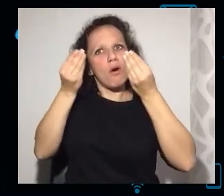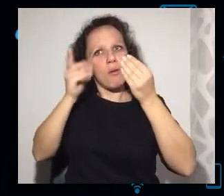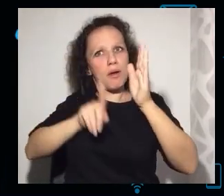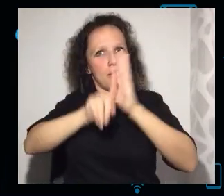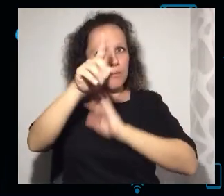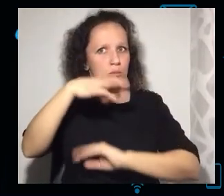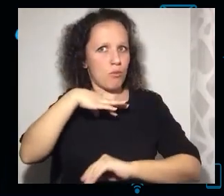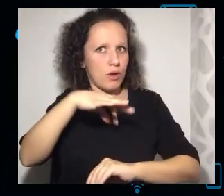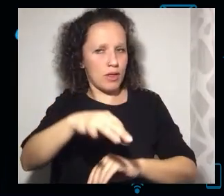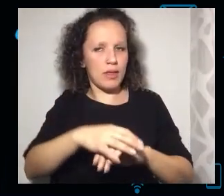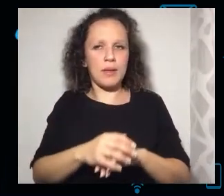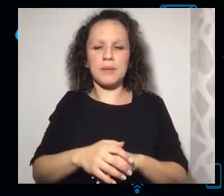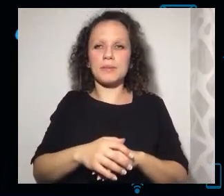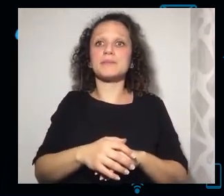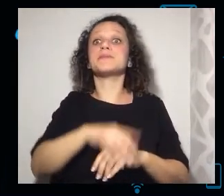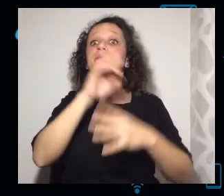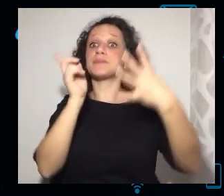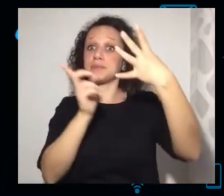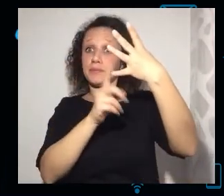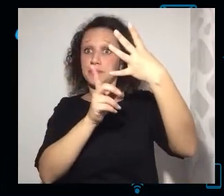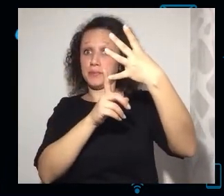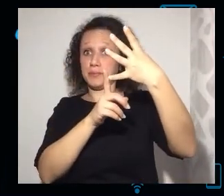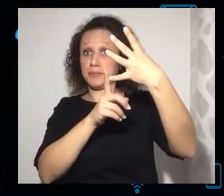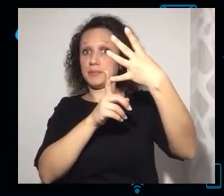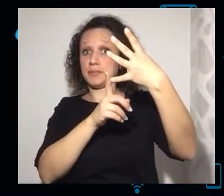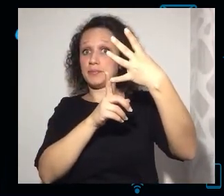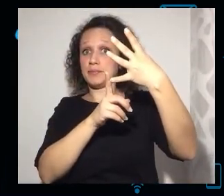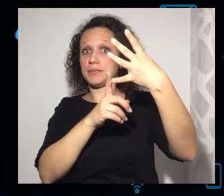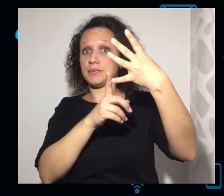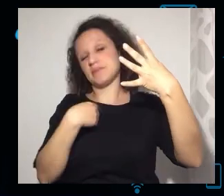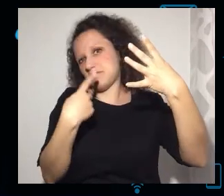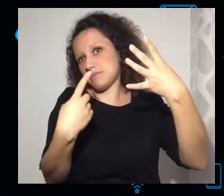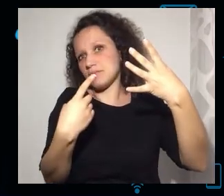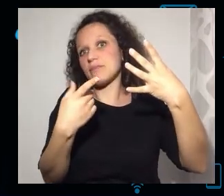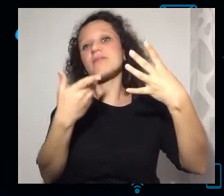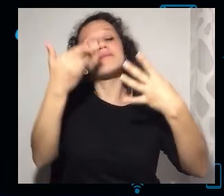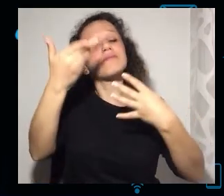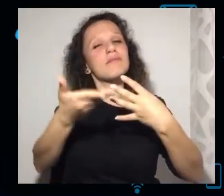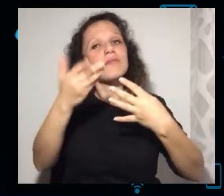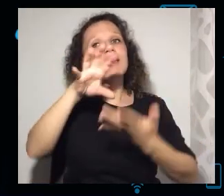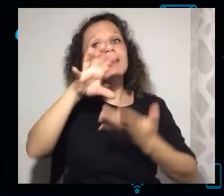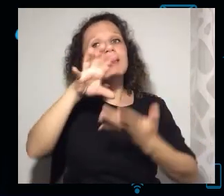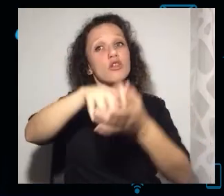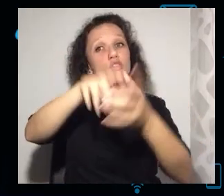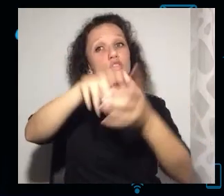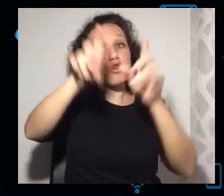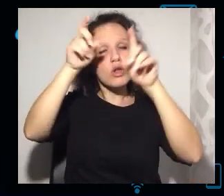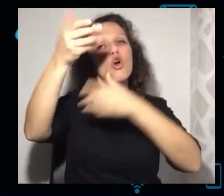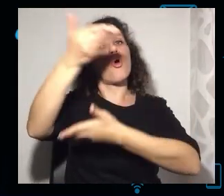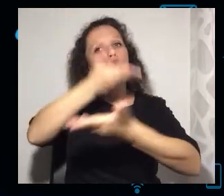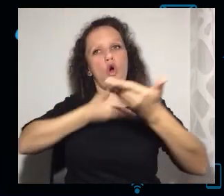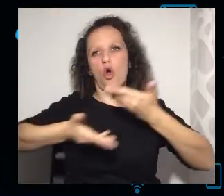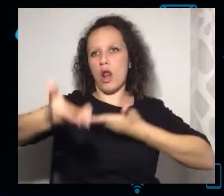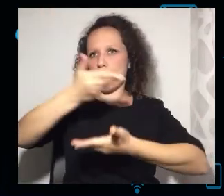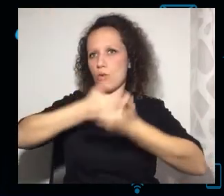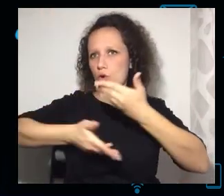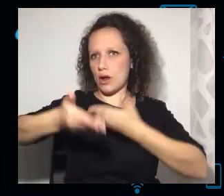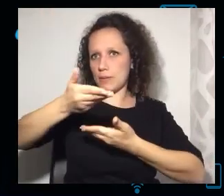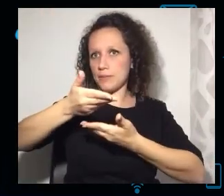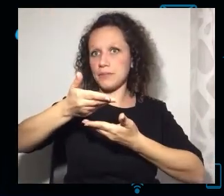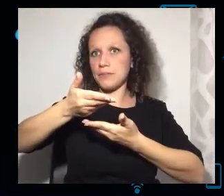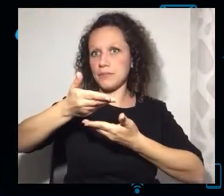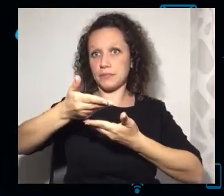en esta cuarta pauta ya la he mencionado pero esta idea de en colaboración con el centro educativo yo creo que a los centros educativos les